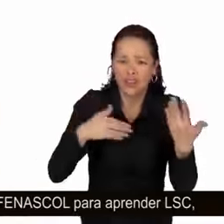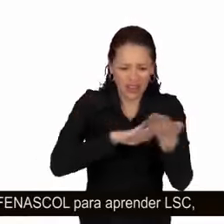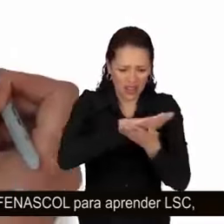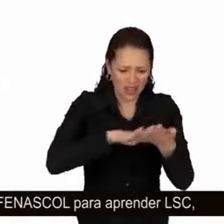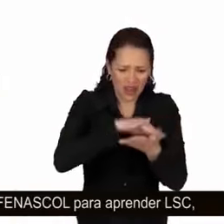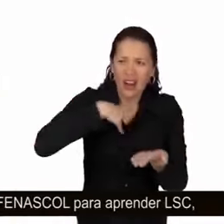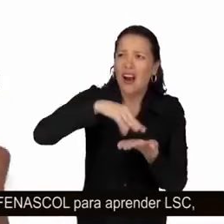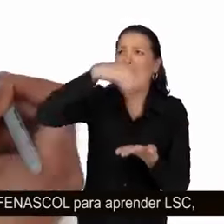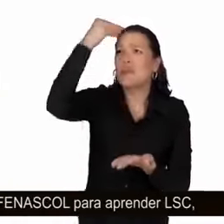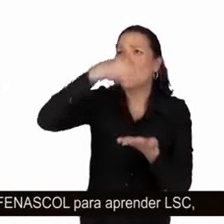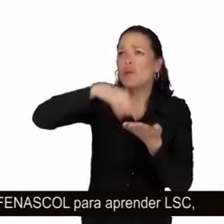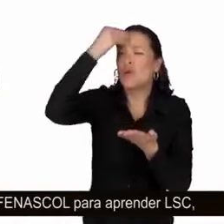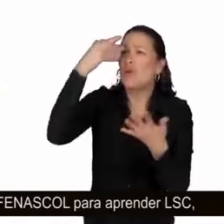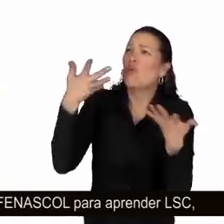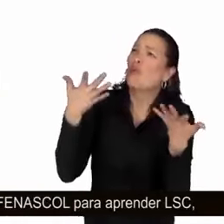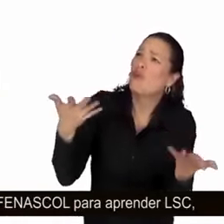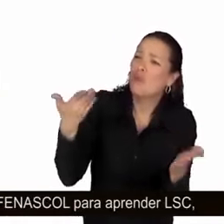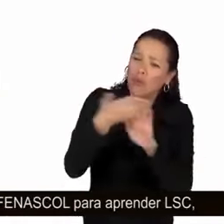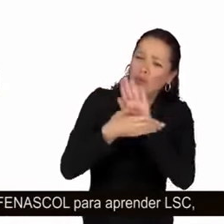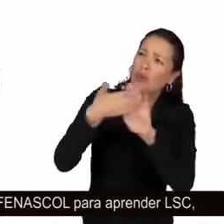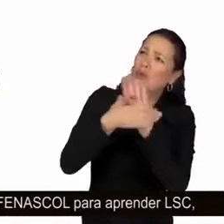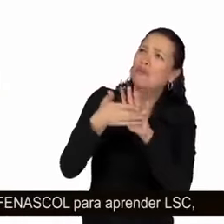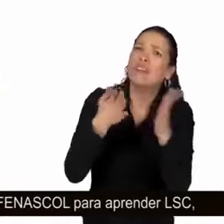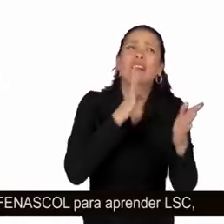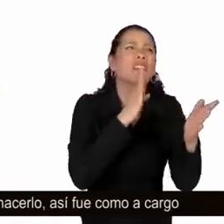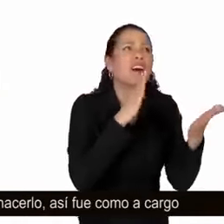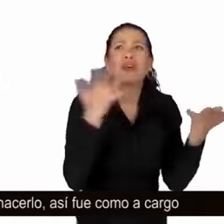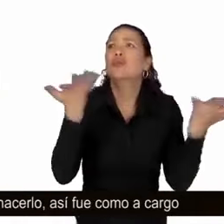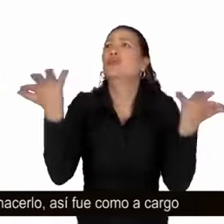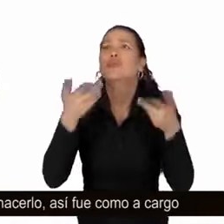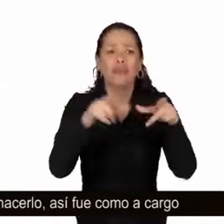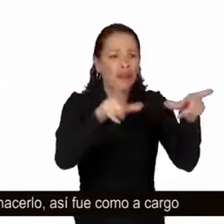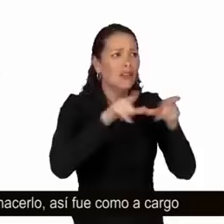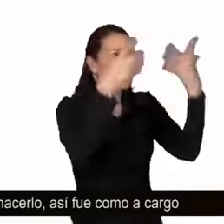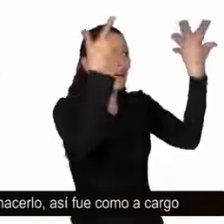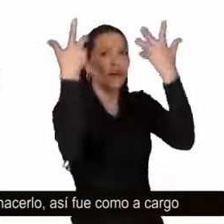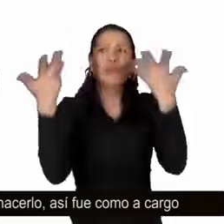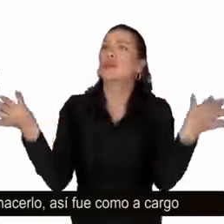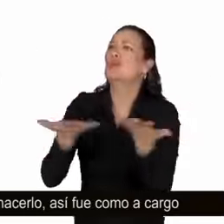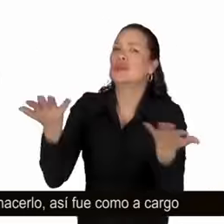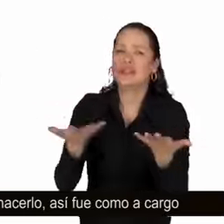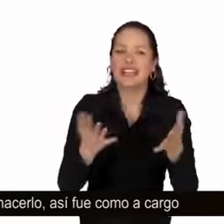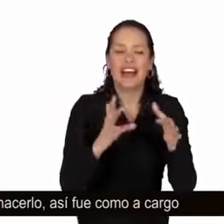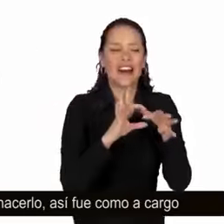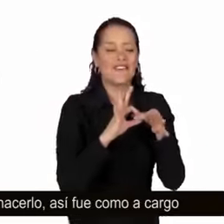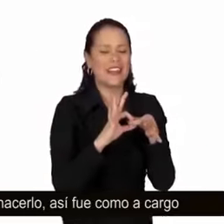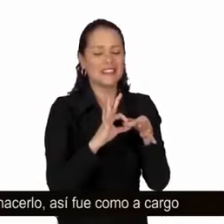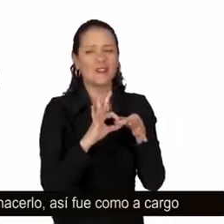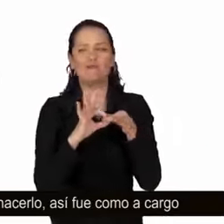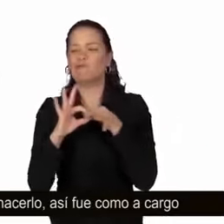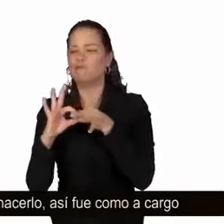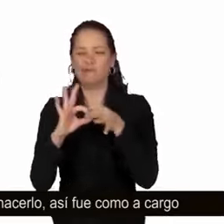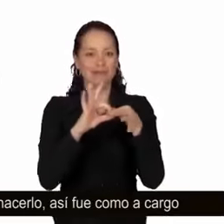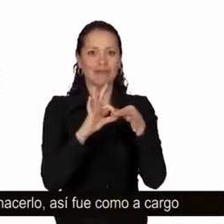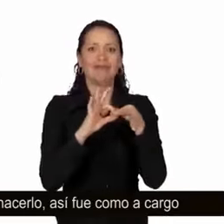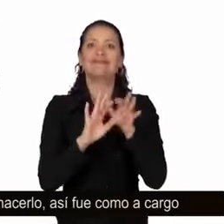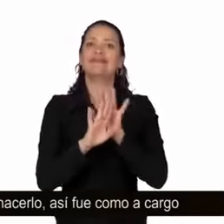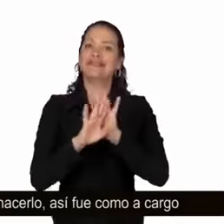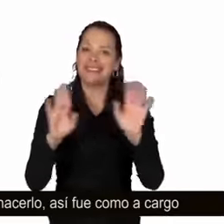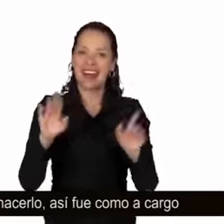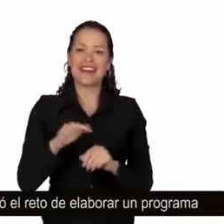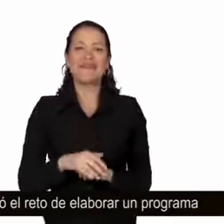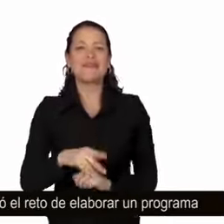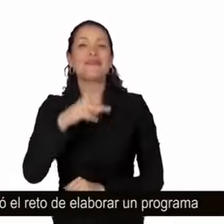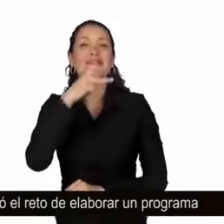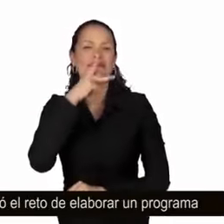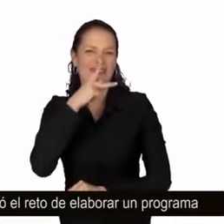surgieron peticiones a FENASCOL para aprender lengua de señas colombiana, pues no tenían un lugar en donde hacerlo. Así